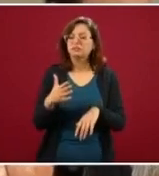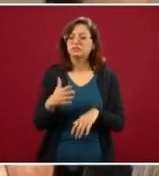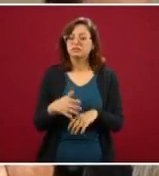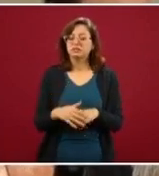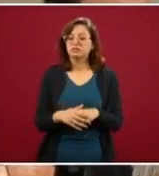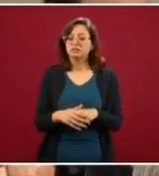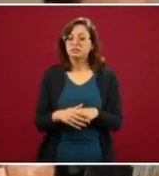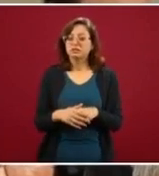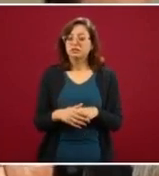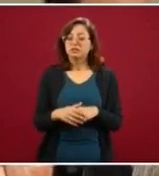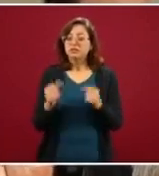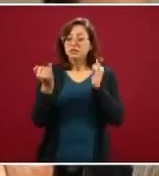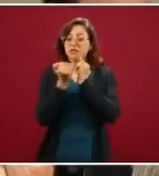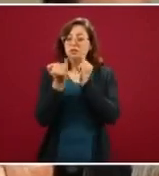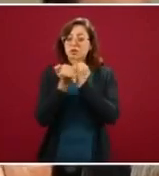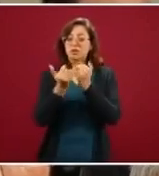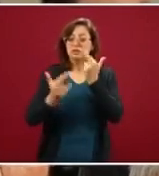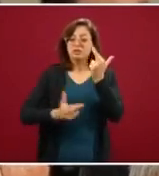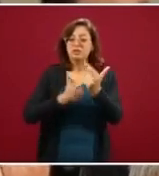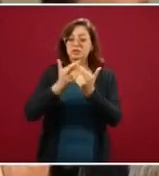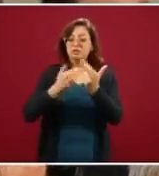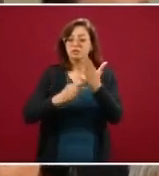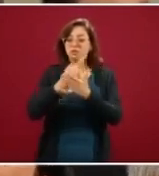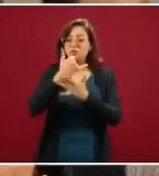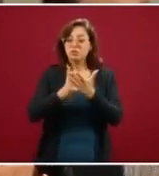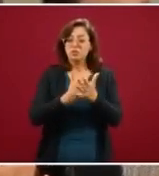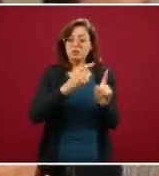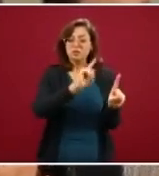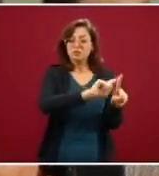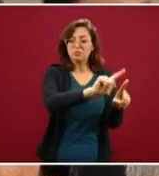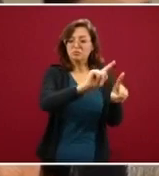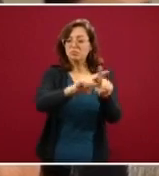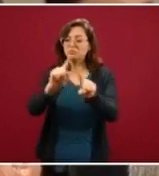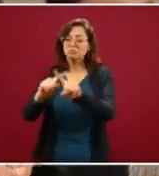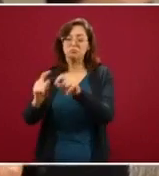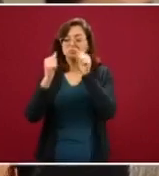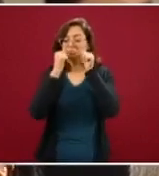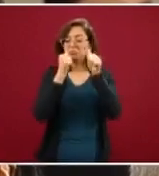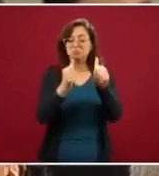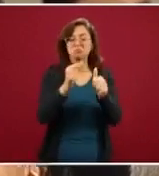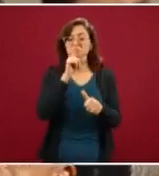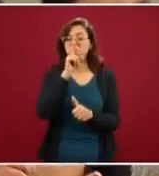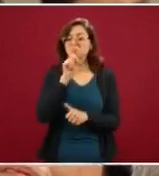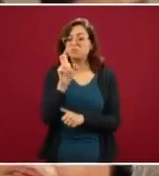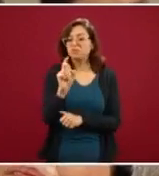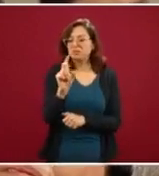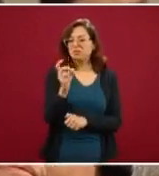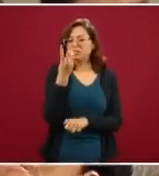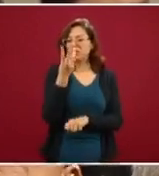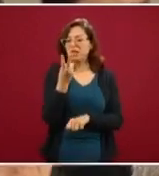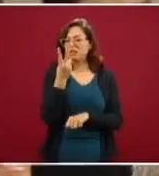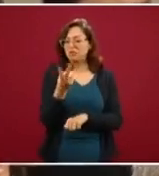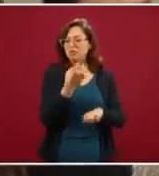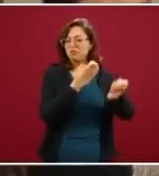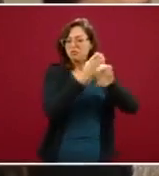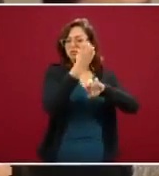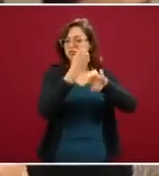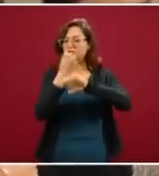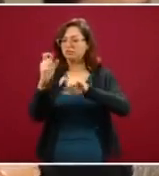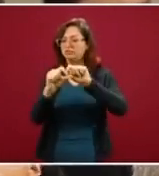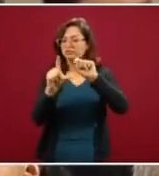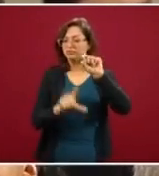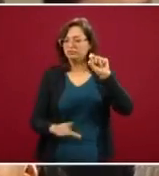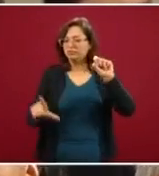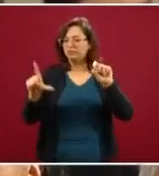los proyectos por región pues siguen abandonados, o sea, no hay un inventario de las 32 entidades federativas y las subsecuentes